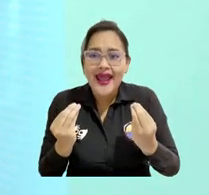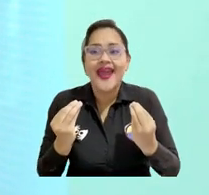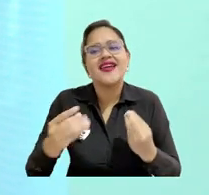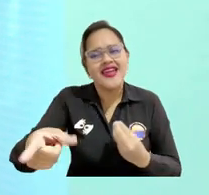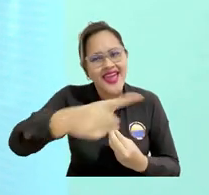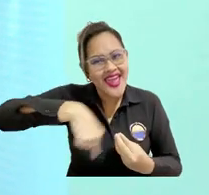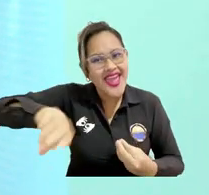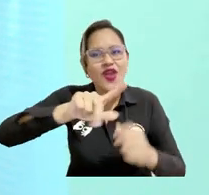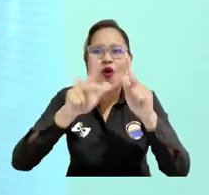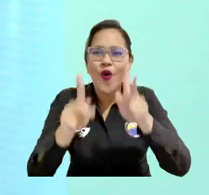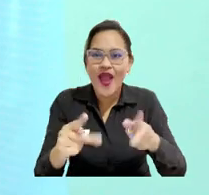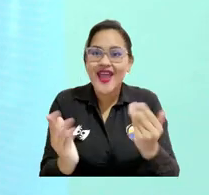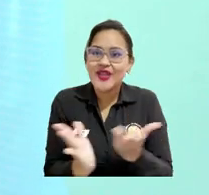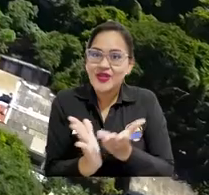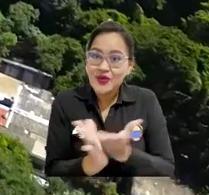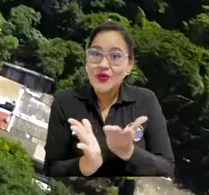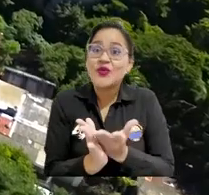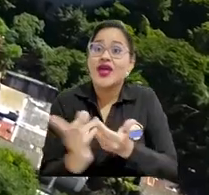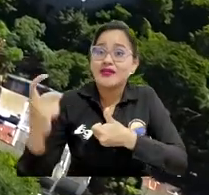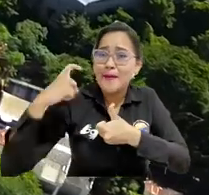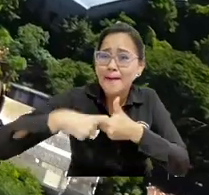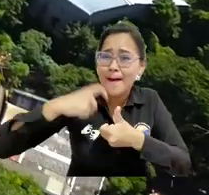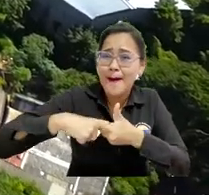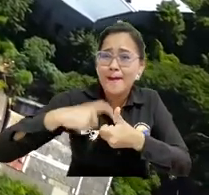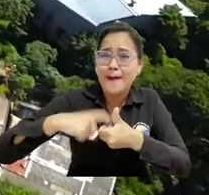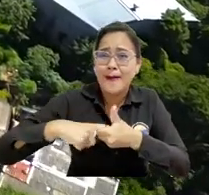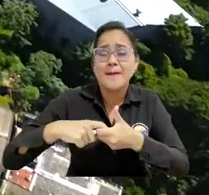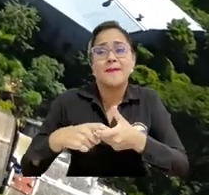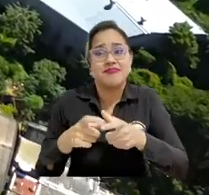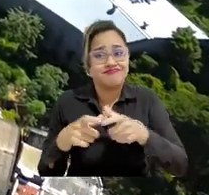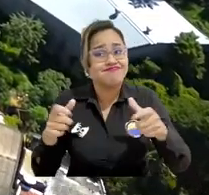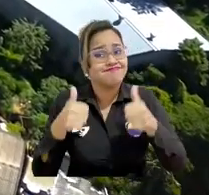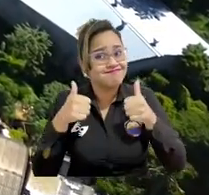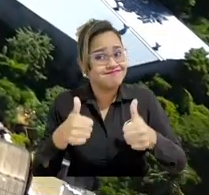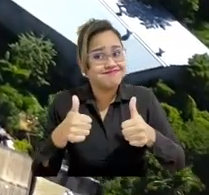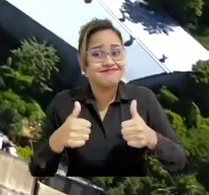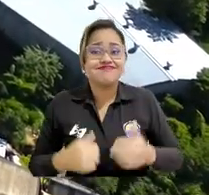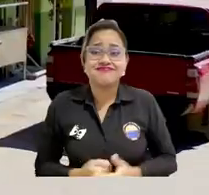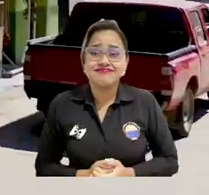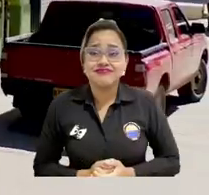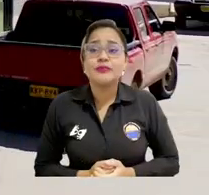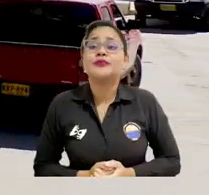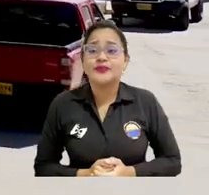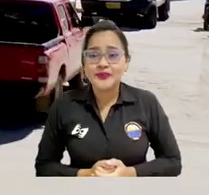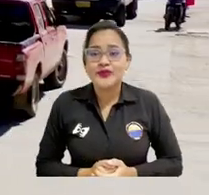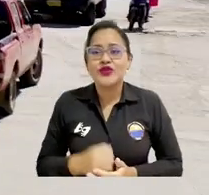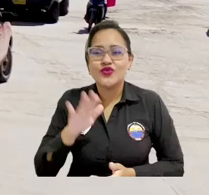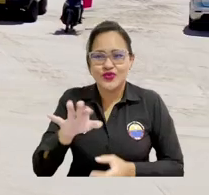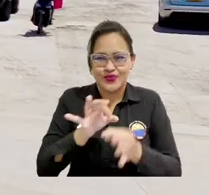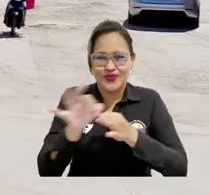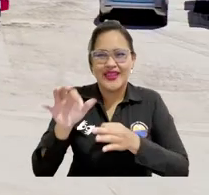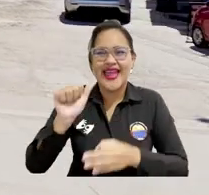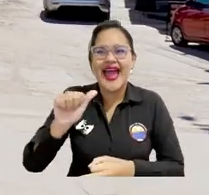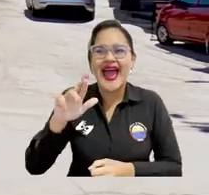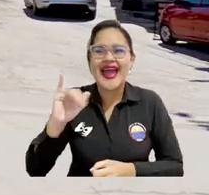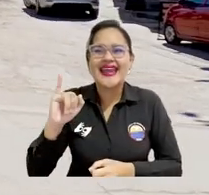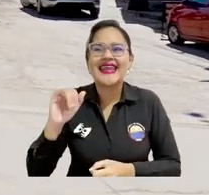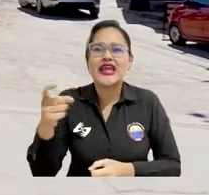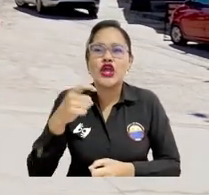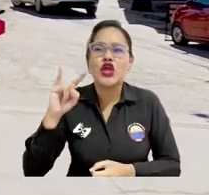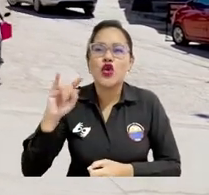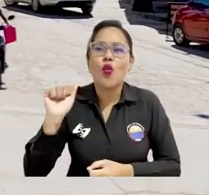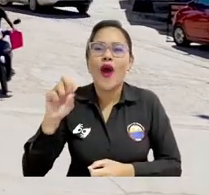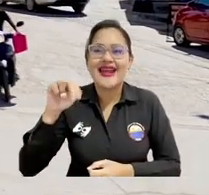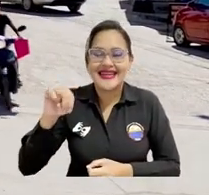los 2 mejores estudiantes de cada institución educativa de los municipios no certificados del Magdalena. Para el caso de Ariguaní, que son 4 instituciones, es